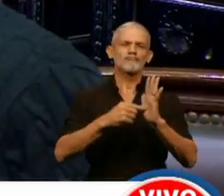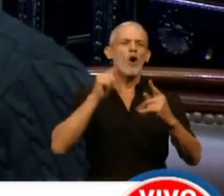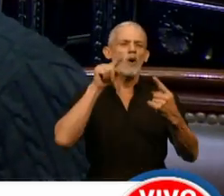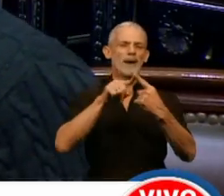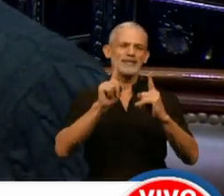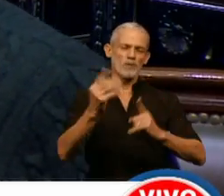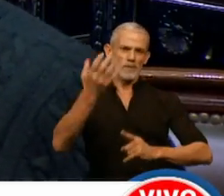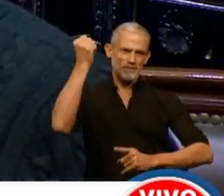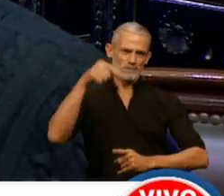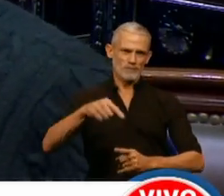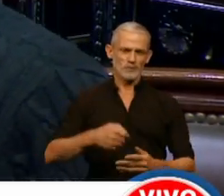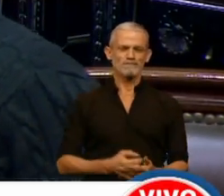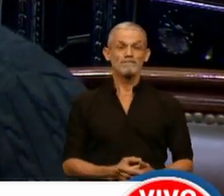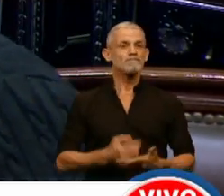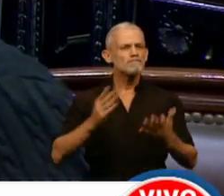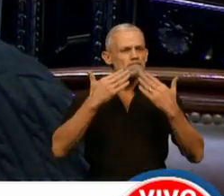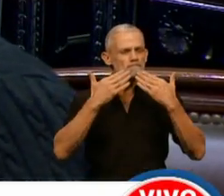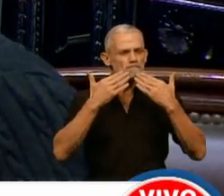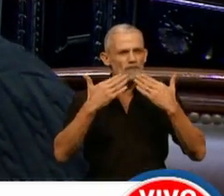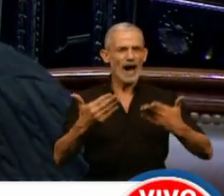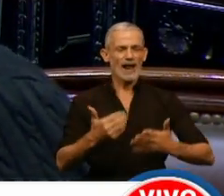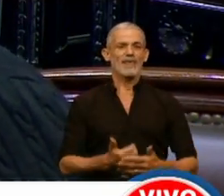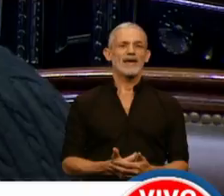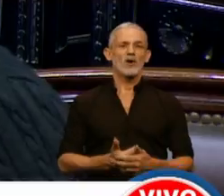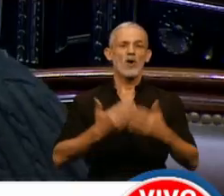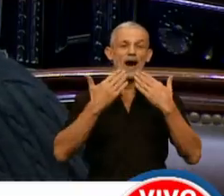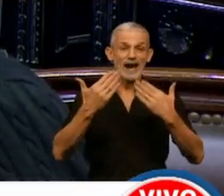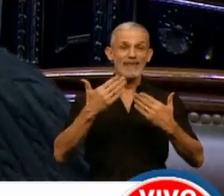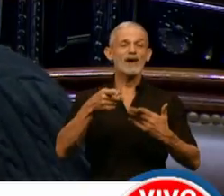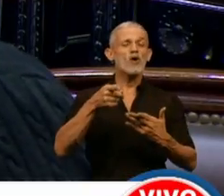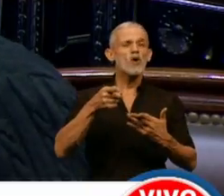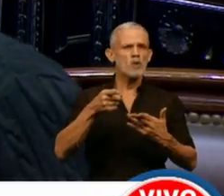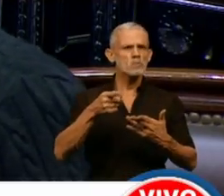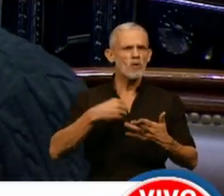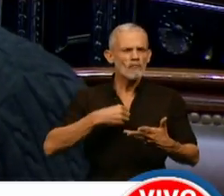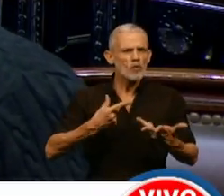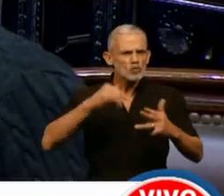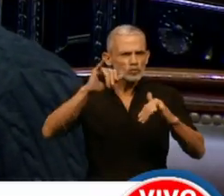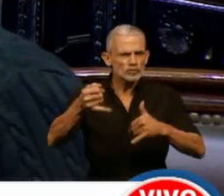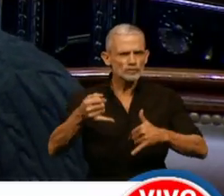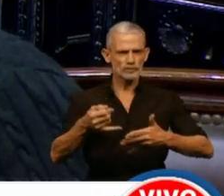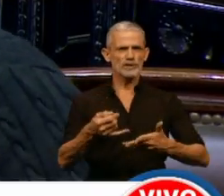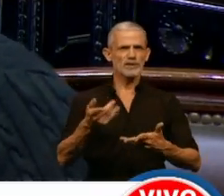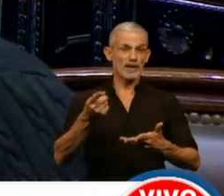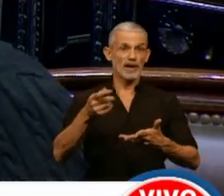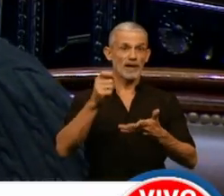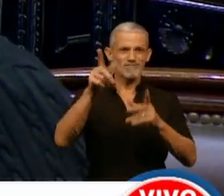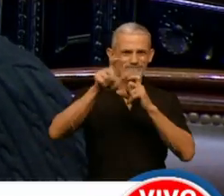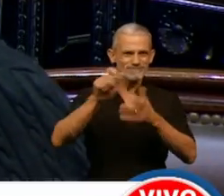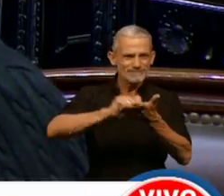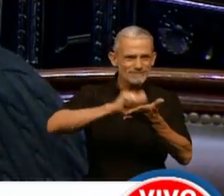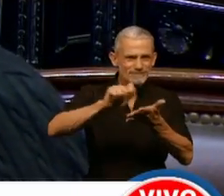objetivo agradezco profundamente la predisposición de los autores